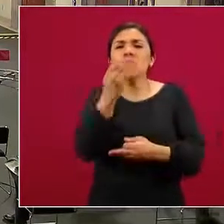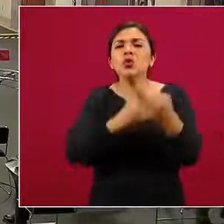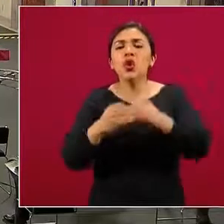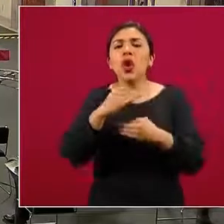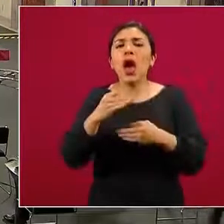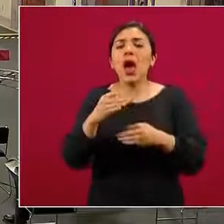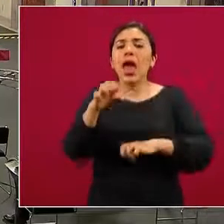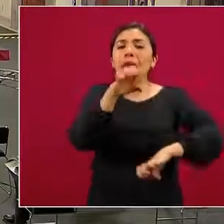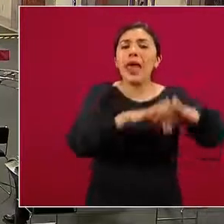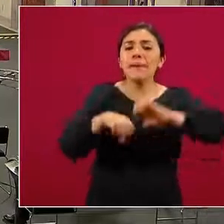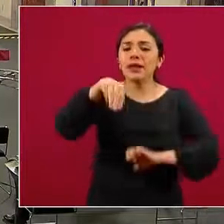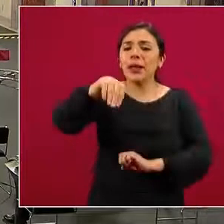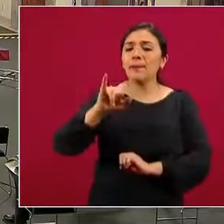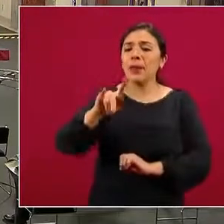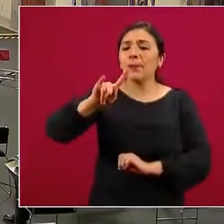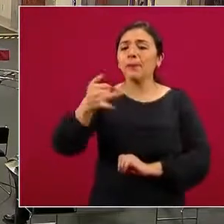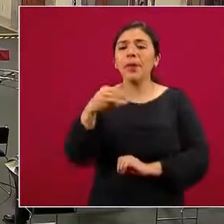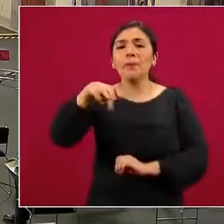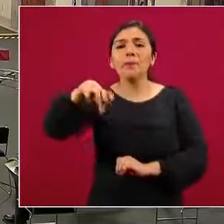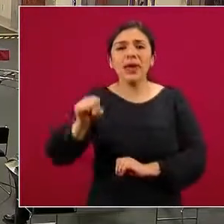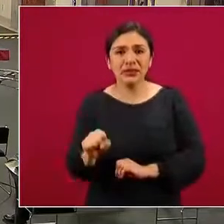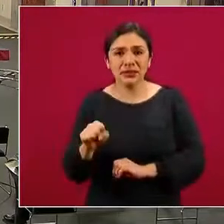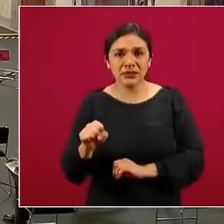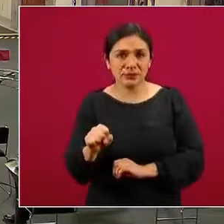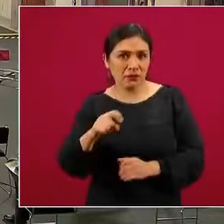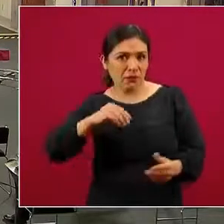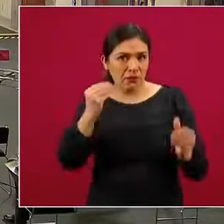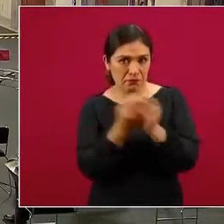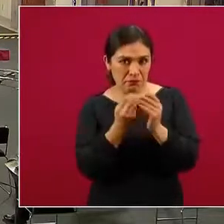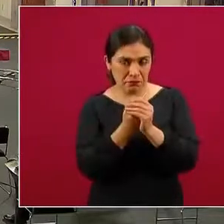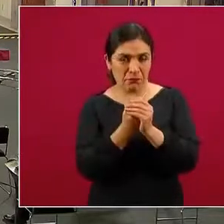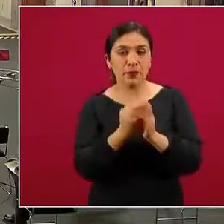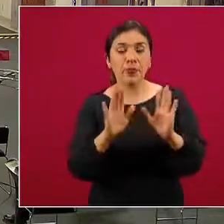micros, pequeñas y medianas empresas.